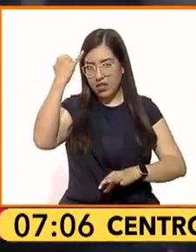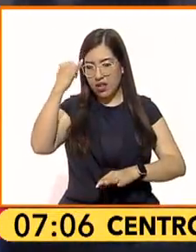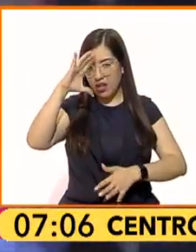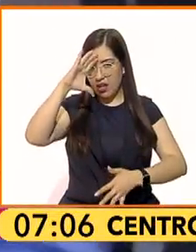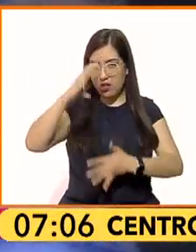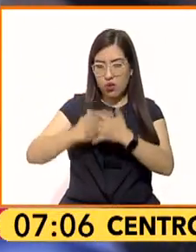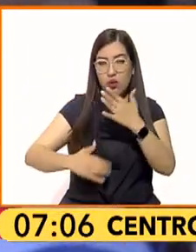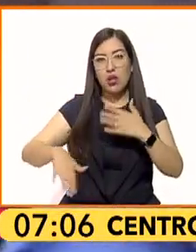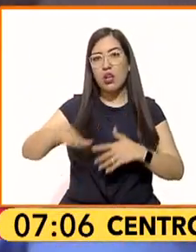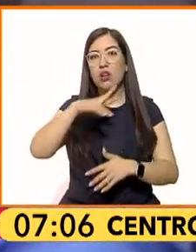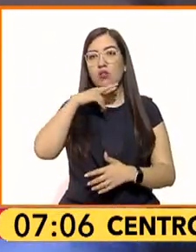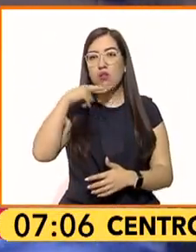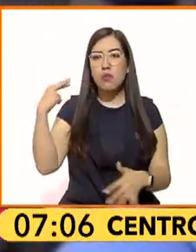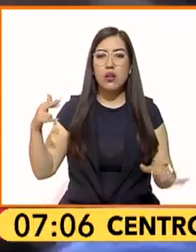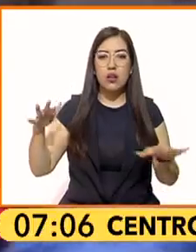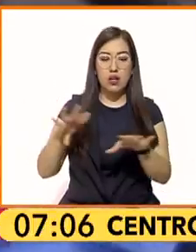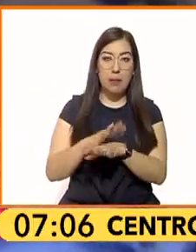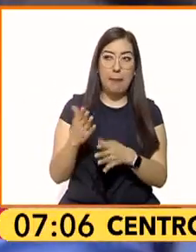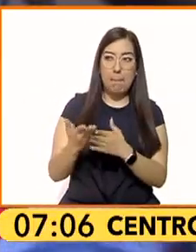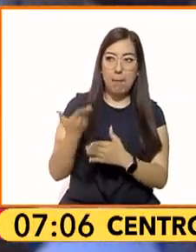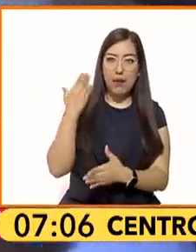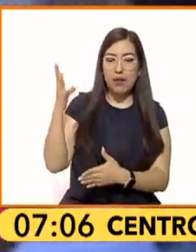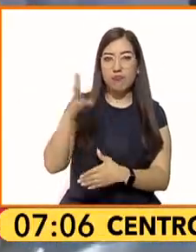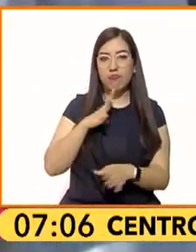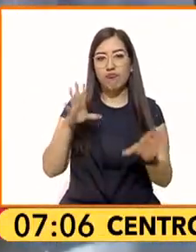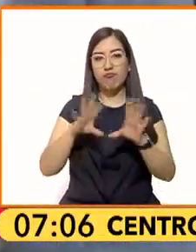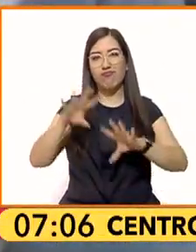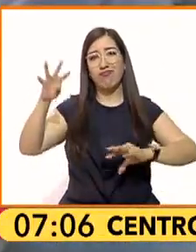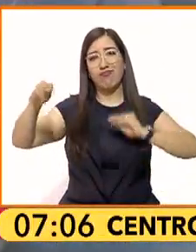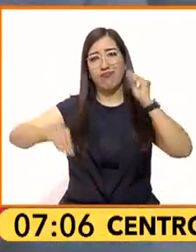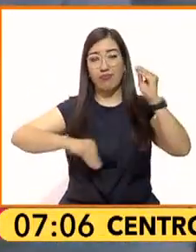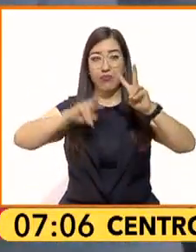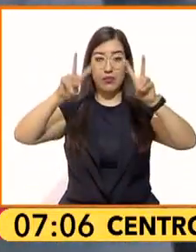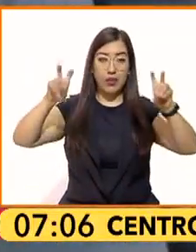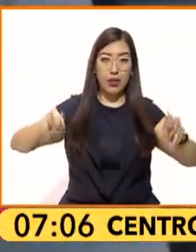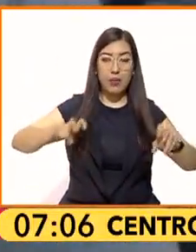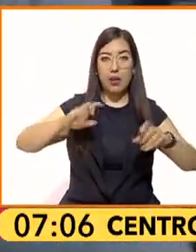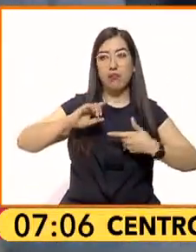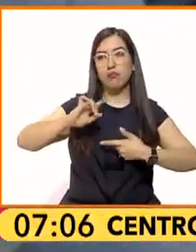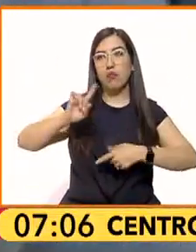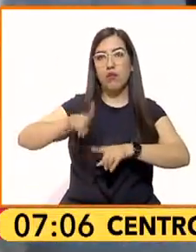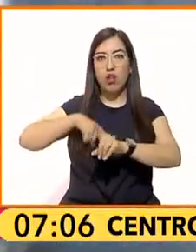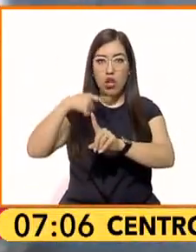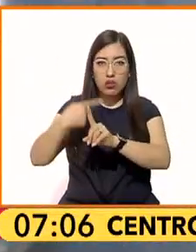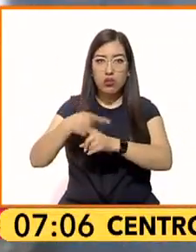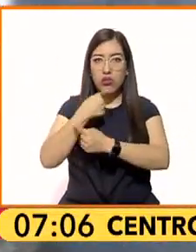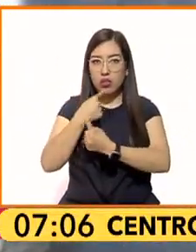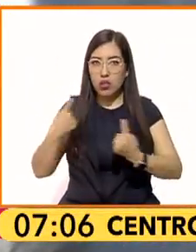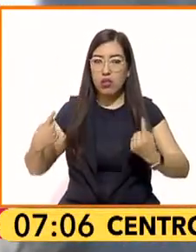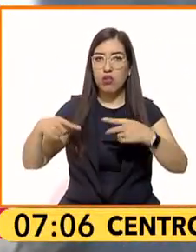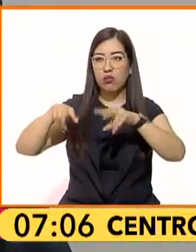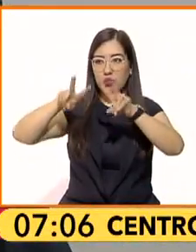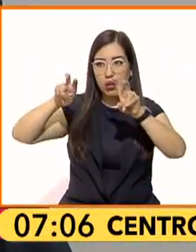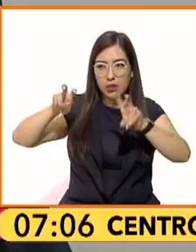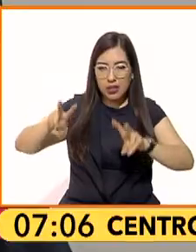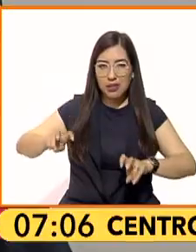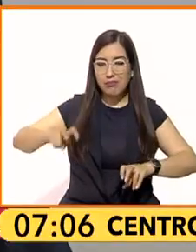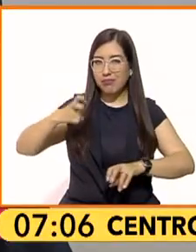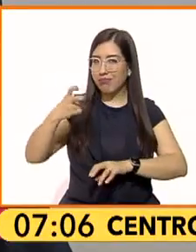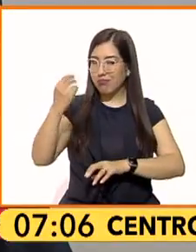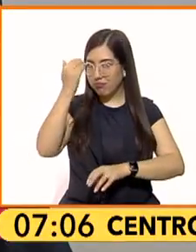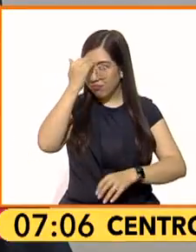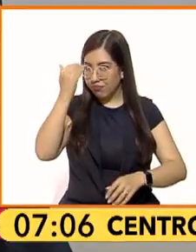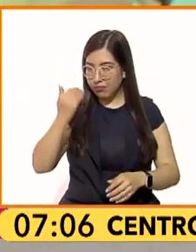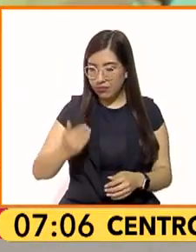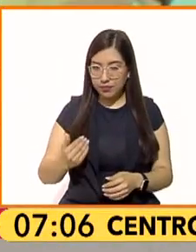tiempo pues tuvo muchos escándalos financieros, de pedofilia, etcétera, etcétera, ¿no? Y ahí mismo, precisamente, pues tiene que ver esto con el